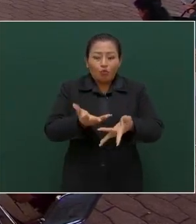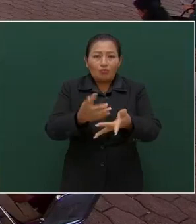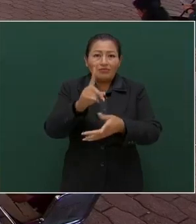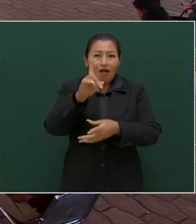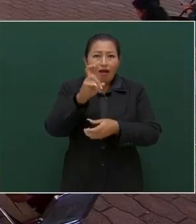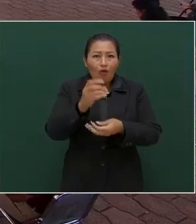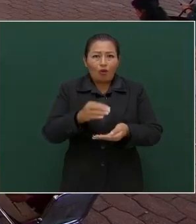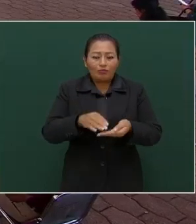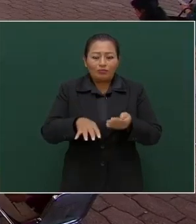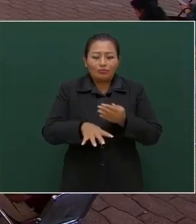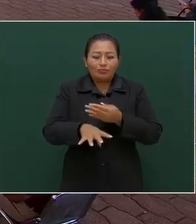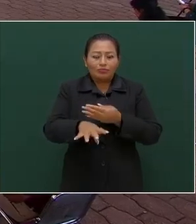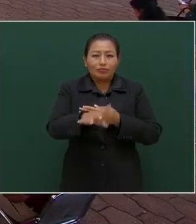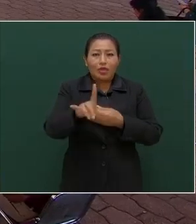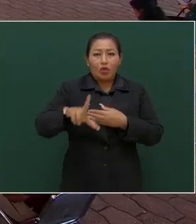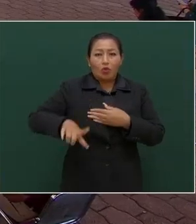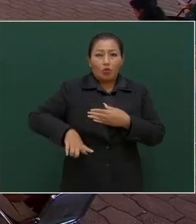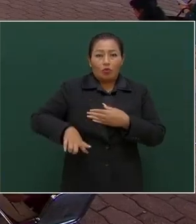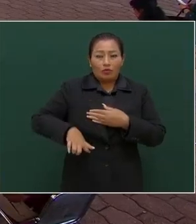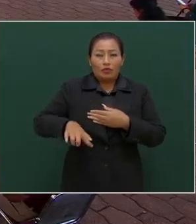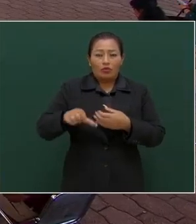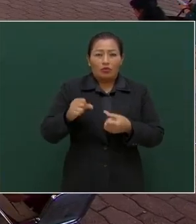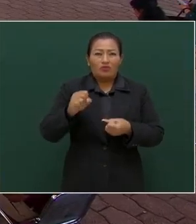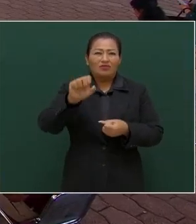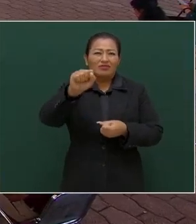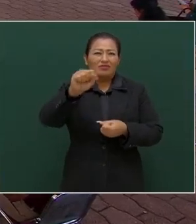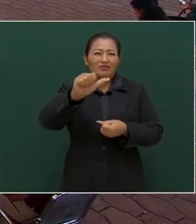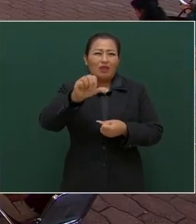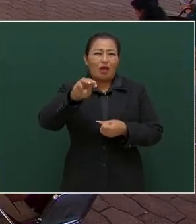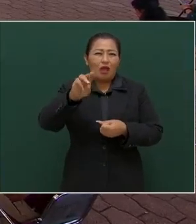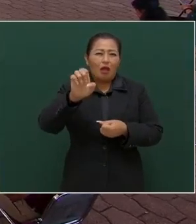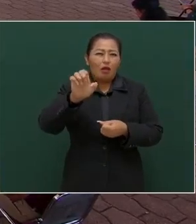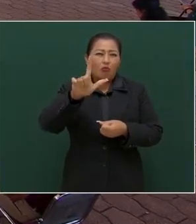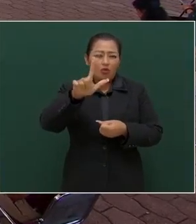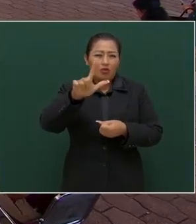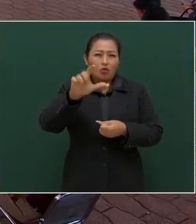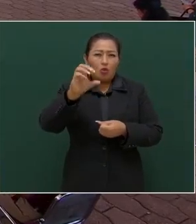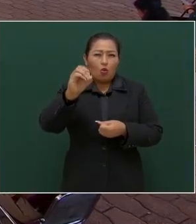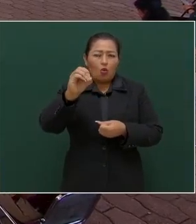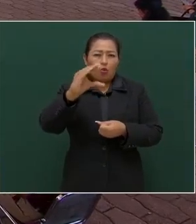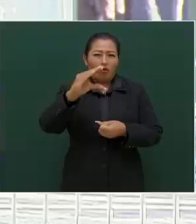en su momento del gobierno de Samuel Ocaña, imagínense, hace ya